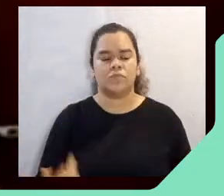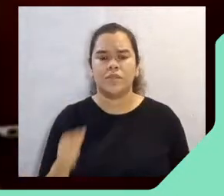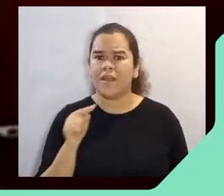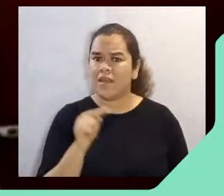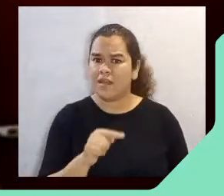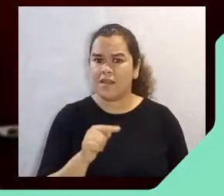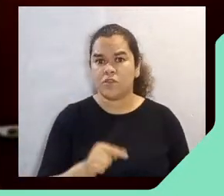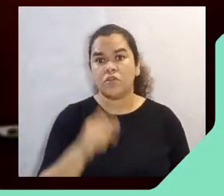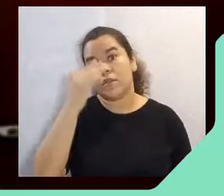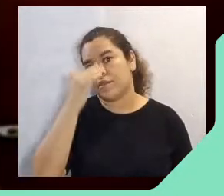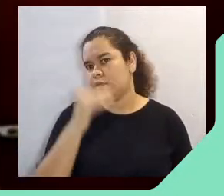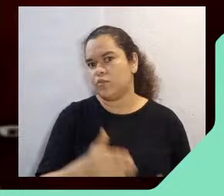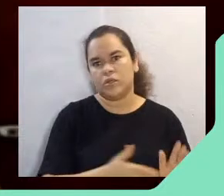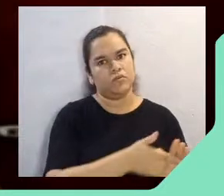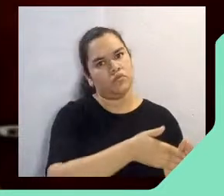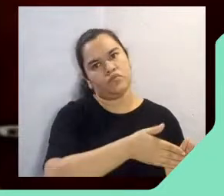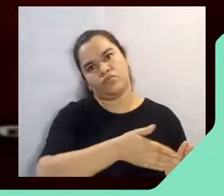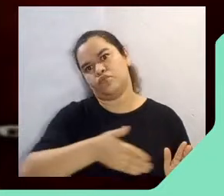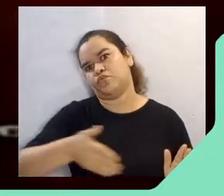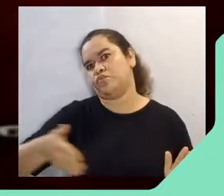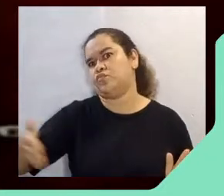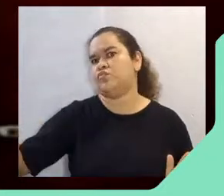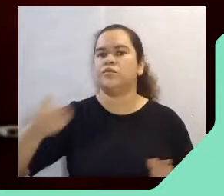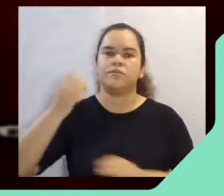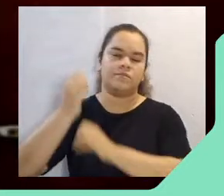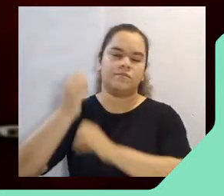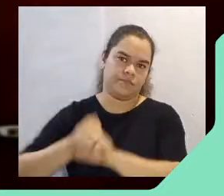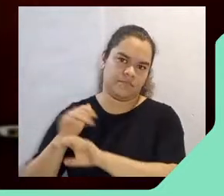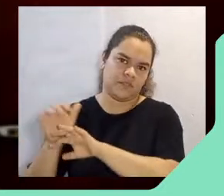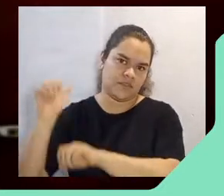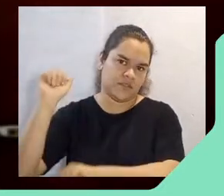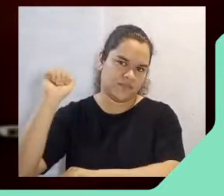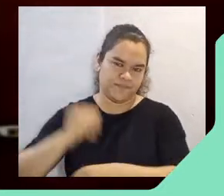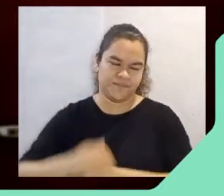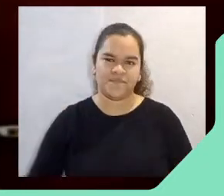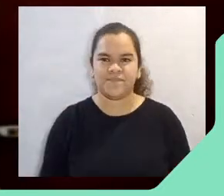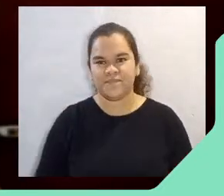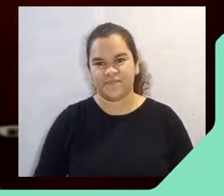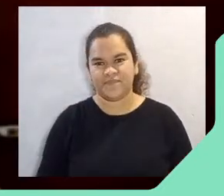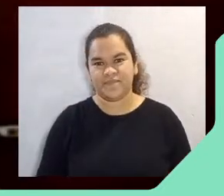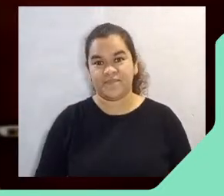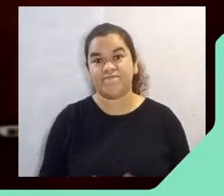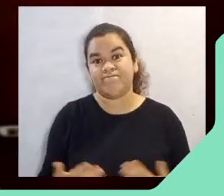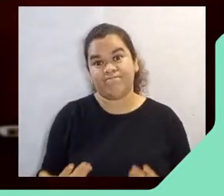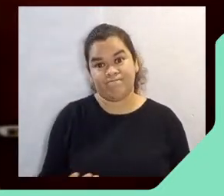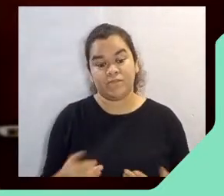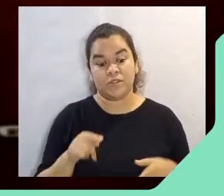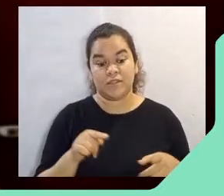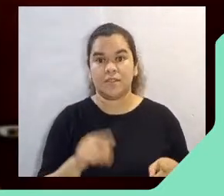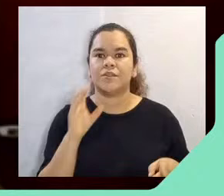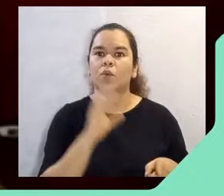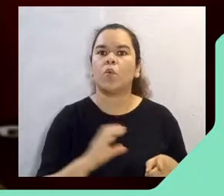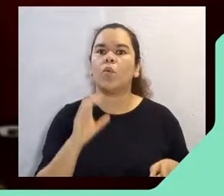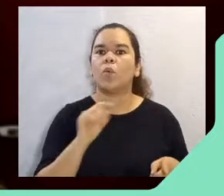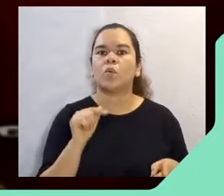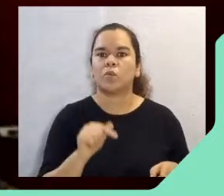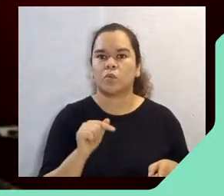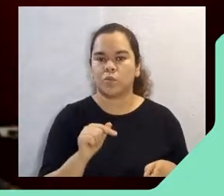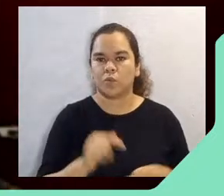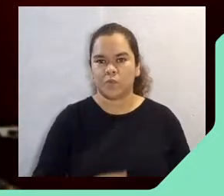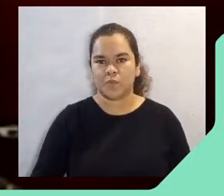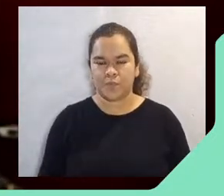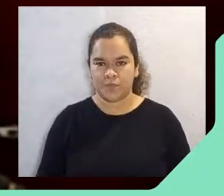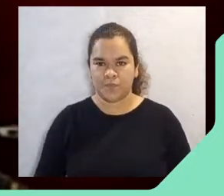ocupando en los distintos momentos en que atravesemos durante nuestro cursado. Así que es lo que se va a ver en el periodo de